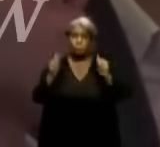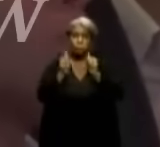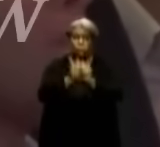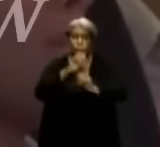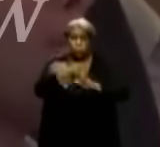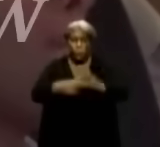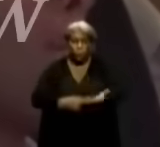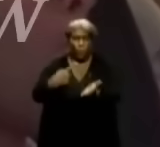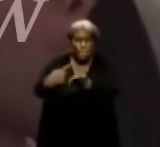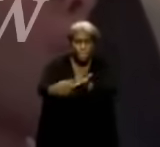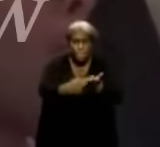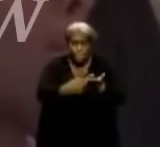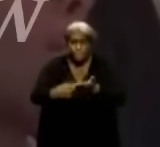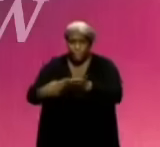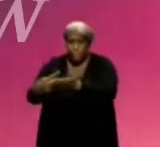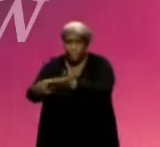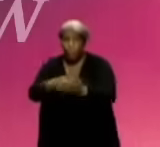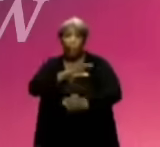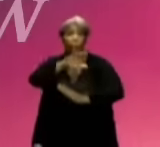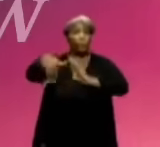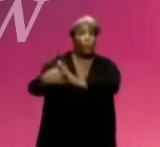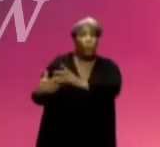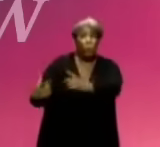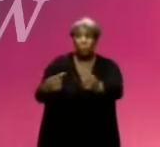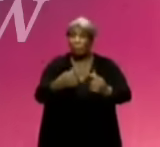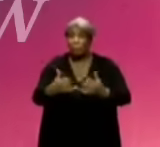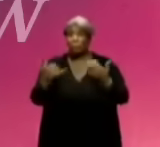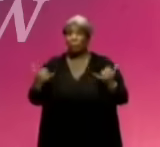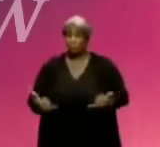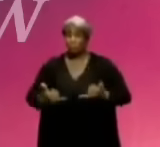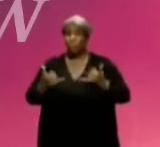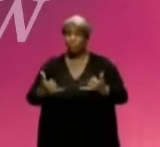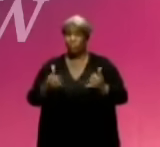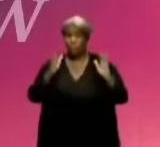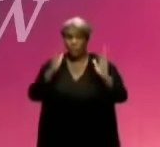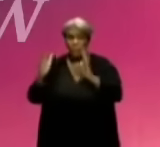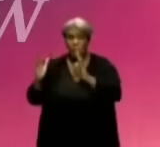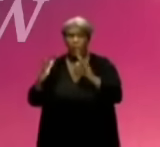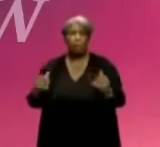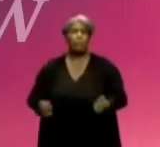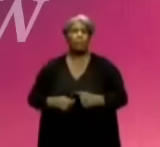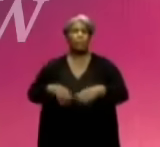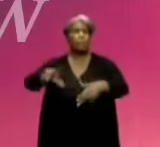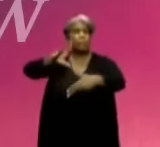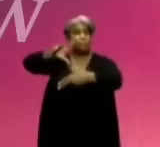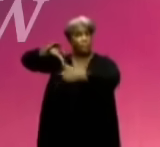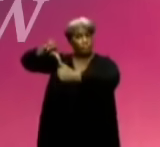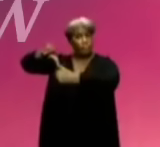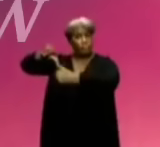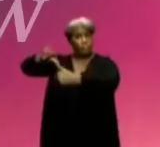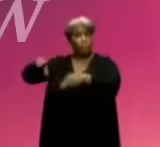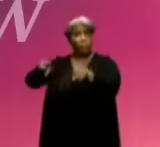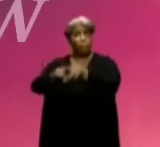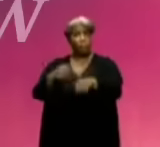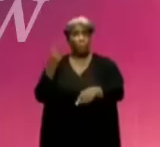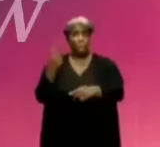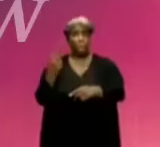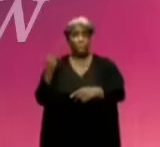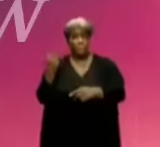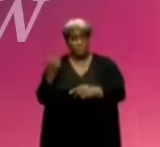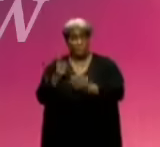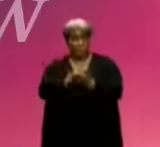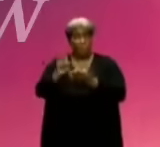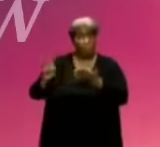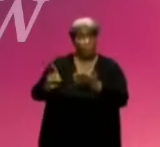dándole seguimiento a todas las actividades que estamos haciendo en relación con la tormenta. Pero tuvimos una reunión también el viernes, dándole